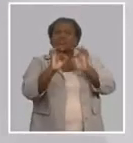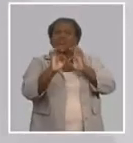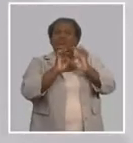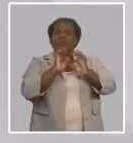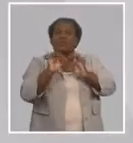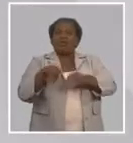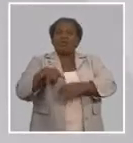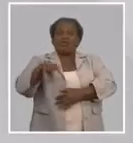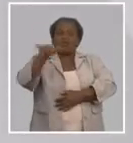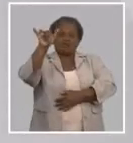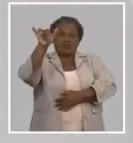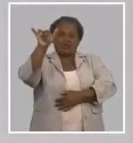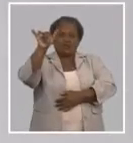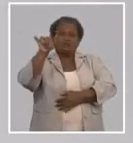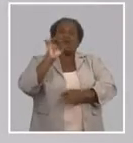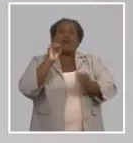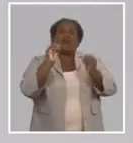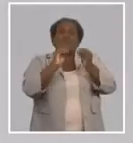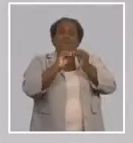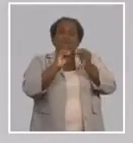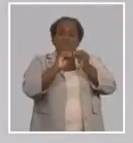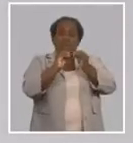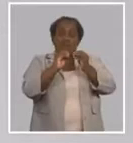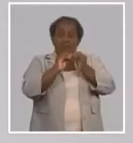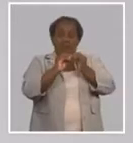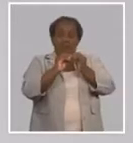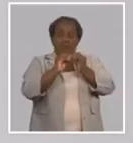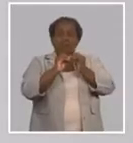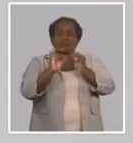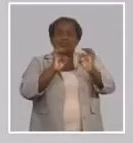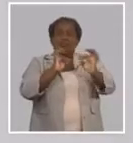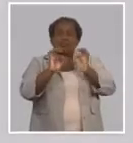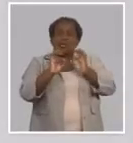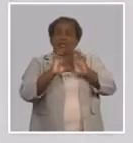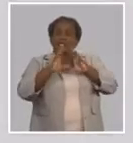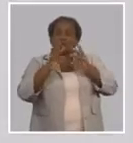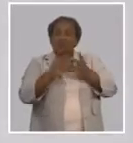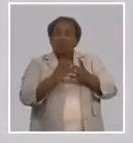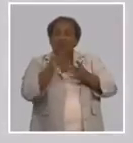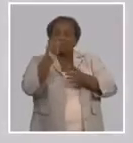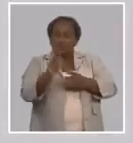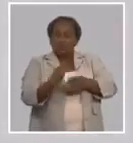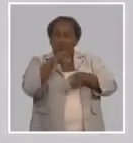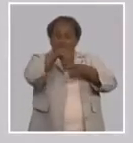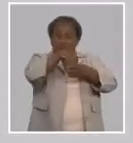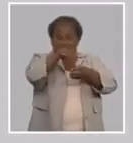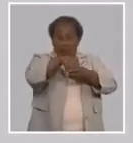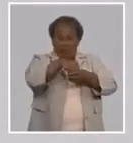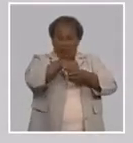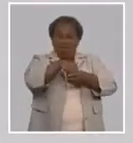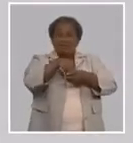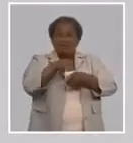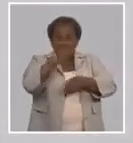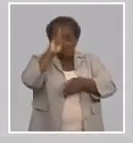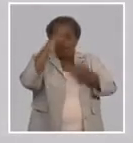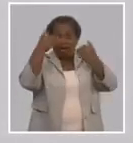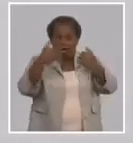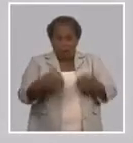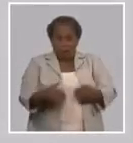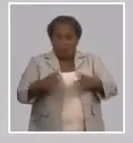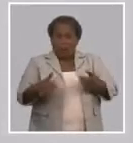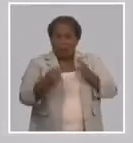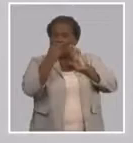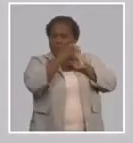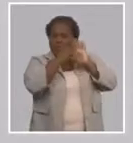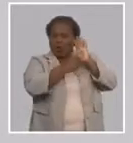de la seguridad de la seguridad operacional y por supuesto de la propia salud pública que